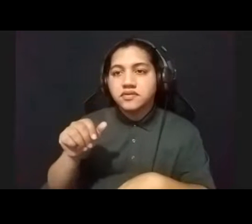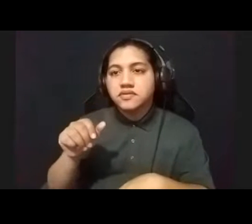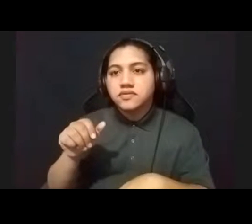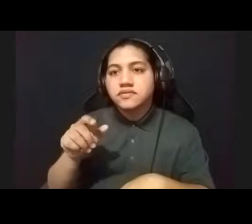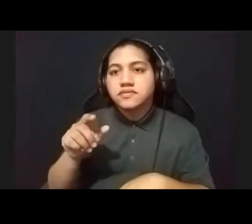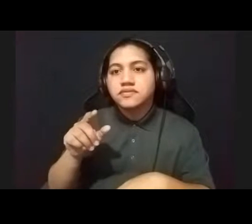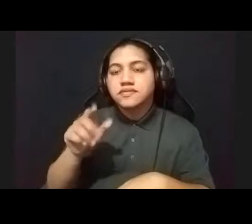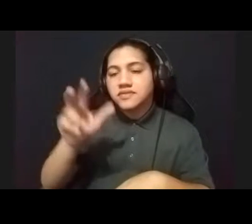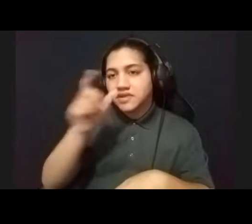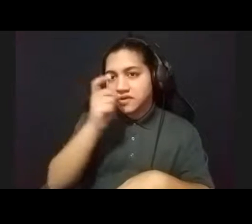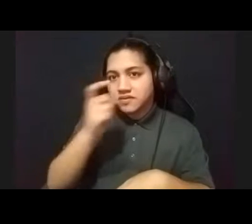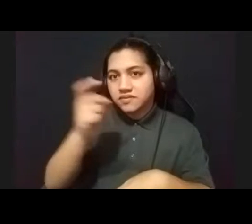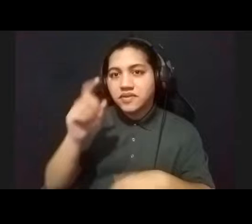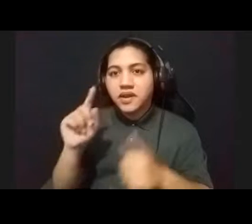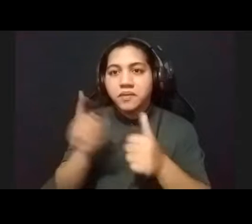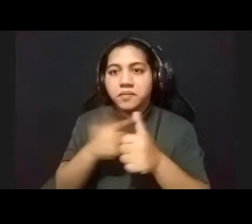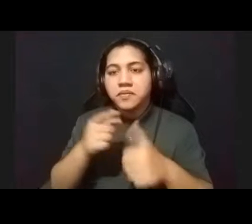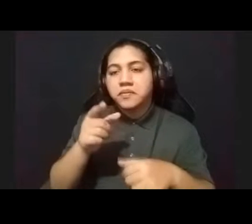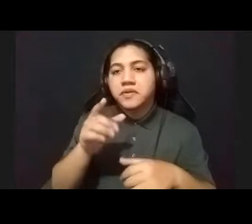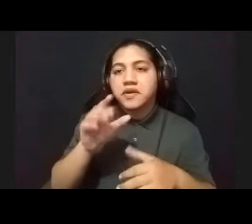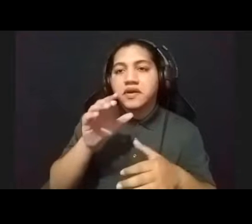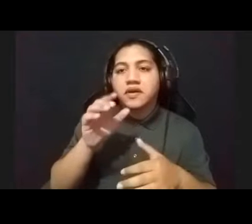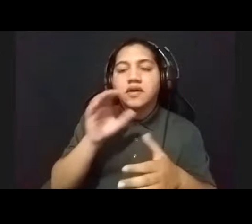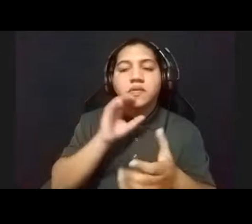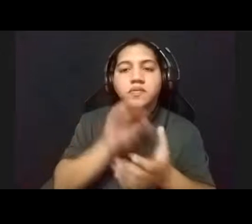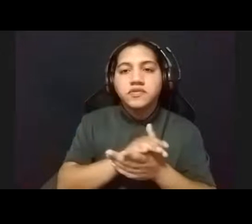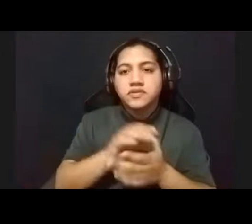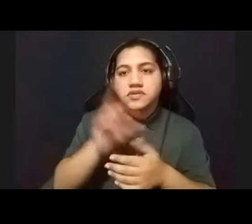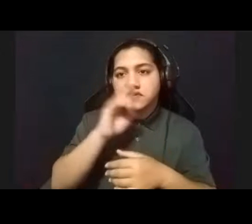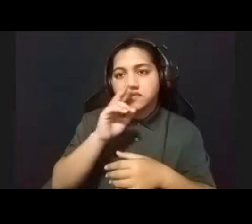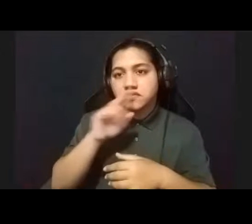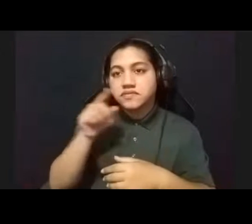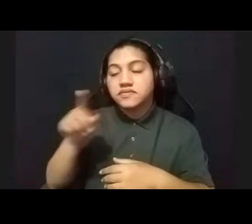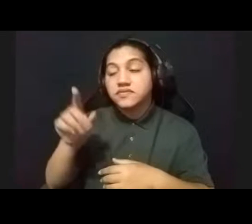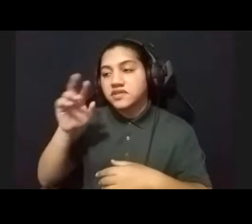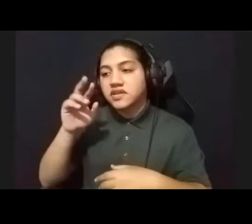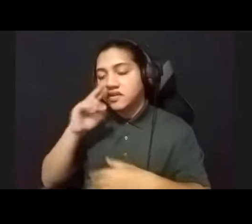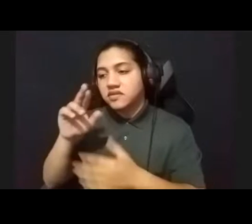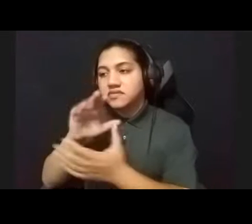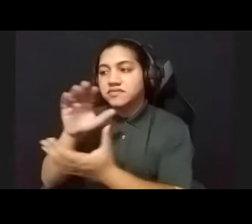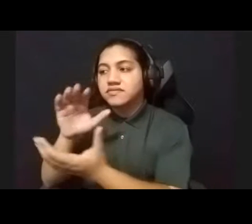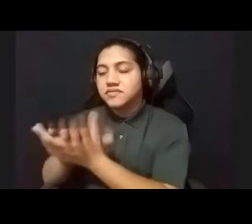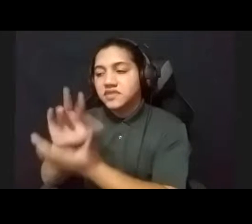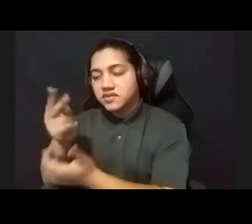primera esposa de Ratón. Ratón entonces se casa por una segunda vez con una hormiga.